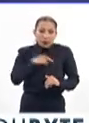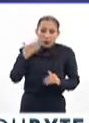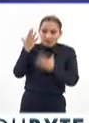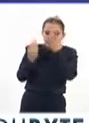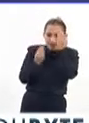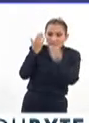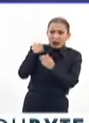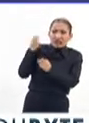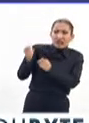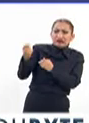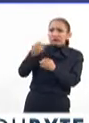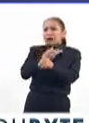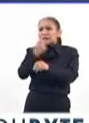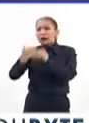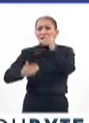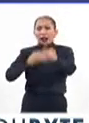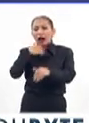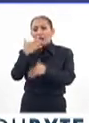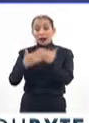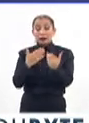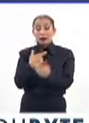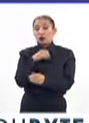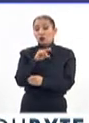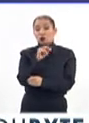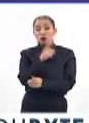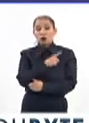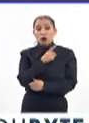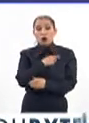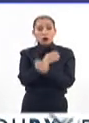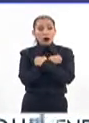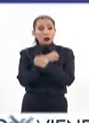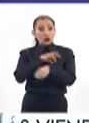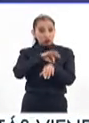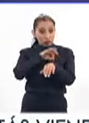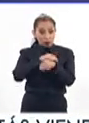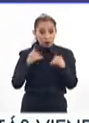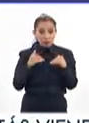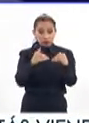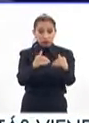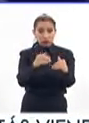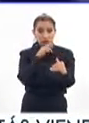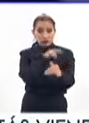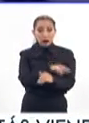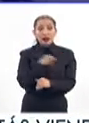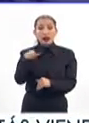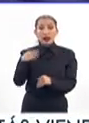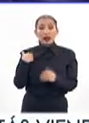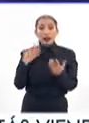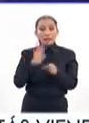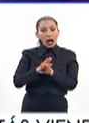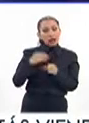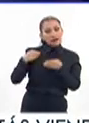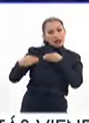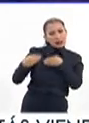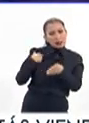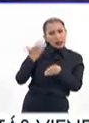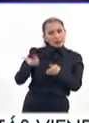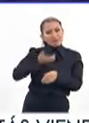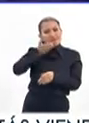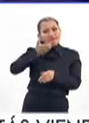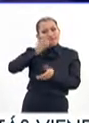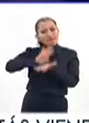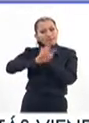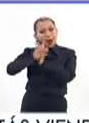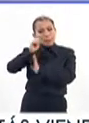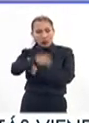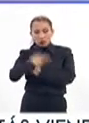velocidad impresionante. Y no necesariamente la educación médica va a la misma velocidad. Ser más flexibles y adaptarse